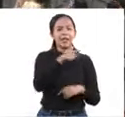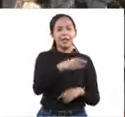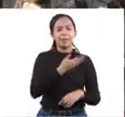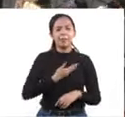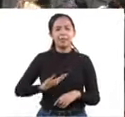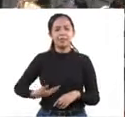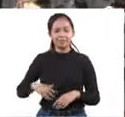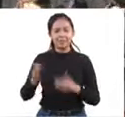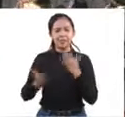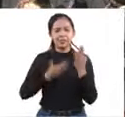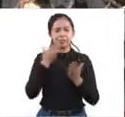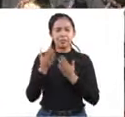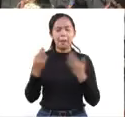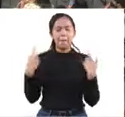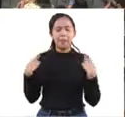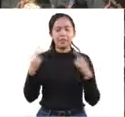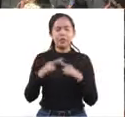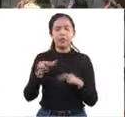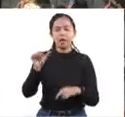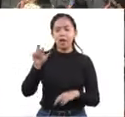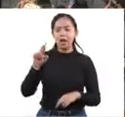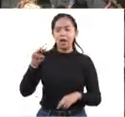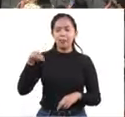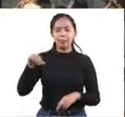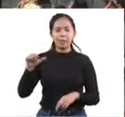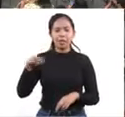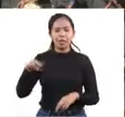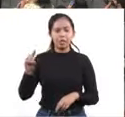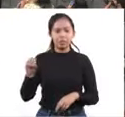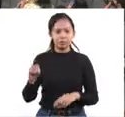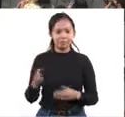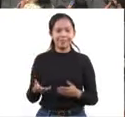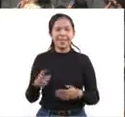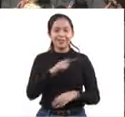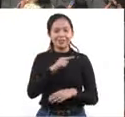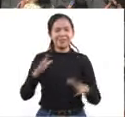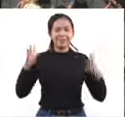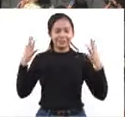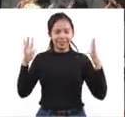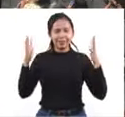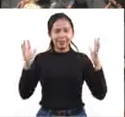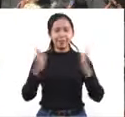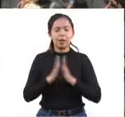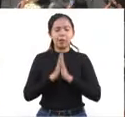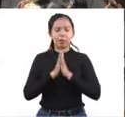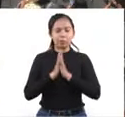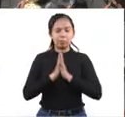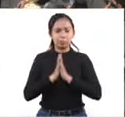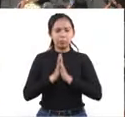California México, maestro Armando Vázquez Ramos, con el aplauso de todas y todos ustedes.